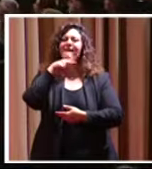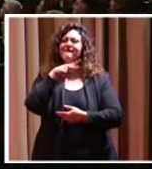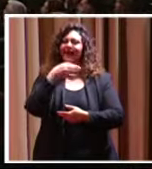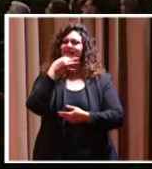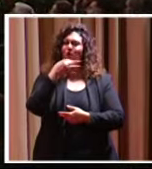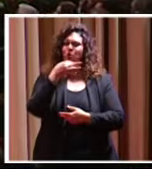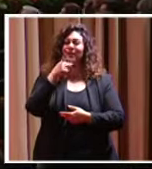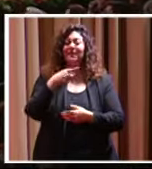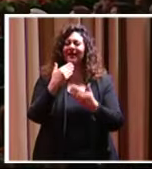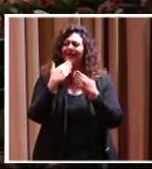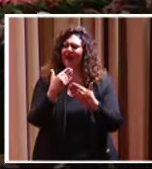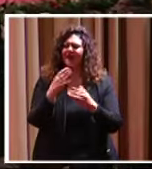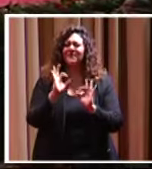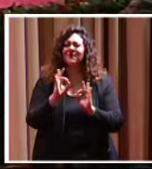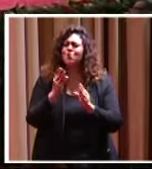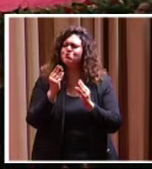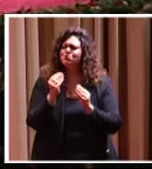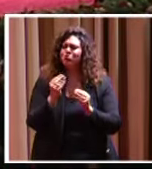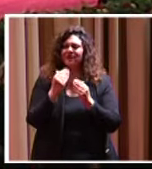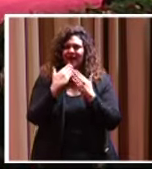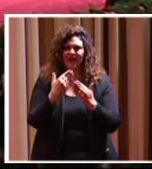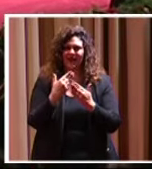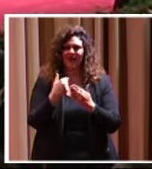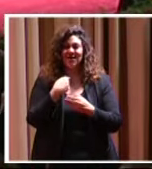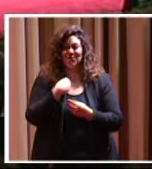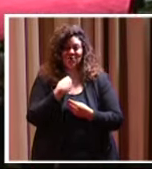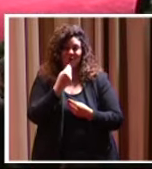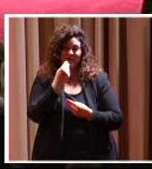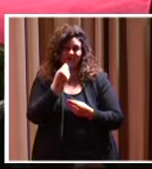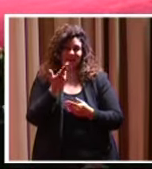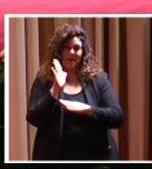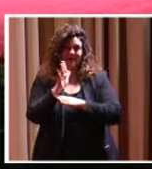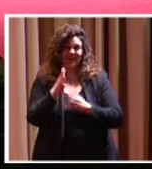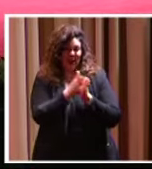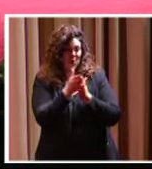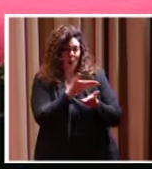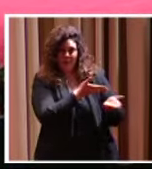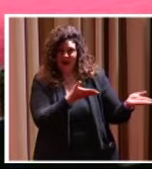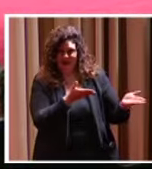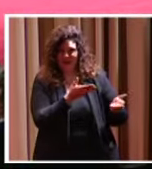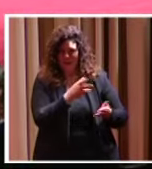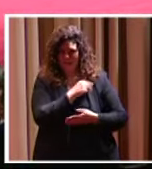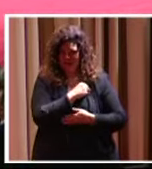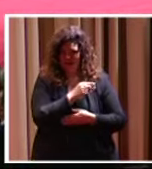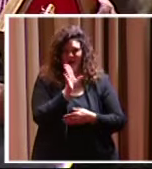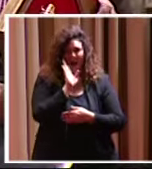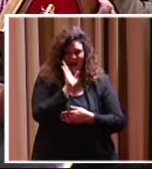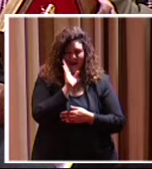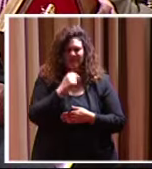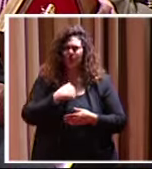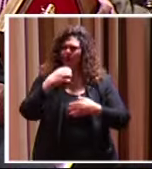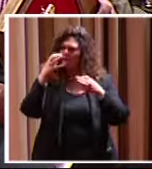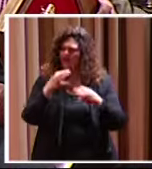muchas gracias, en nombre de mis compañeros aquí premiados. Yo estoy convencida que en estos momentos,